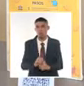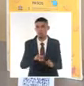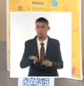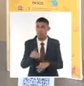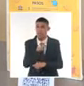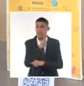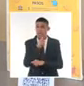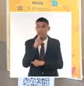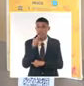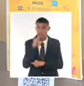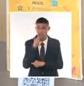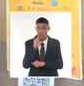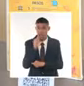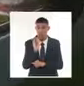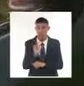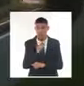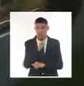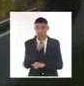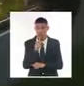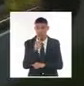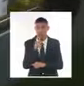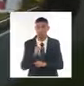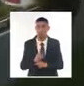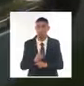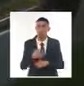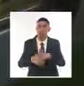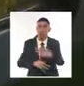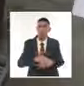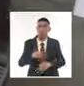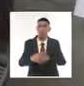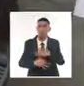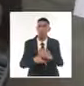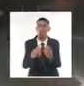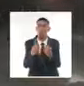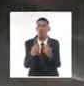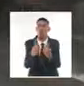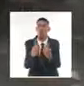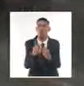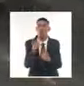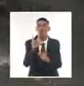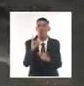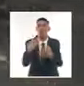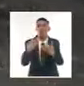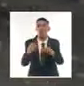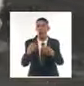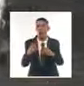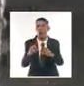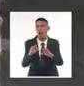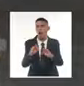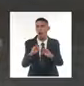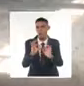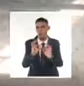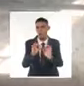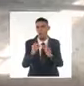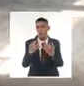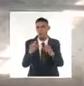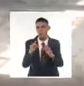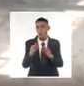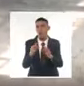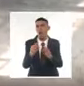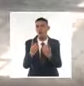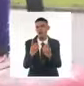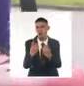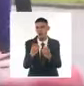mercancías del Ministerio de Comercio Interior señaló que solo resta por completar los inventarios de ese producto en los almacenes mayoristas de Villa